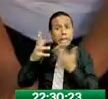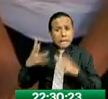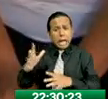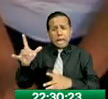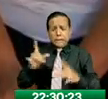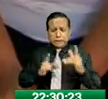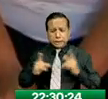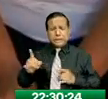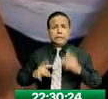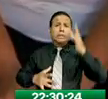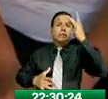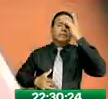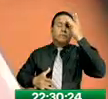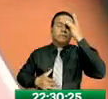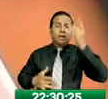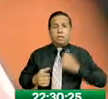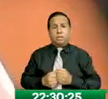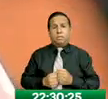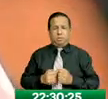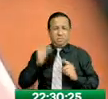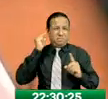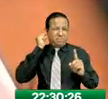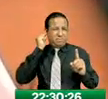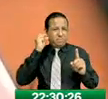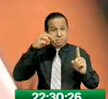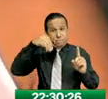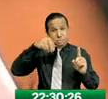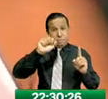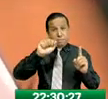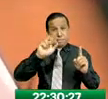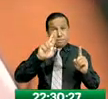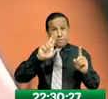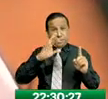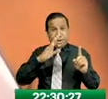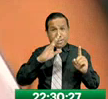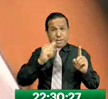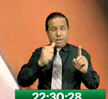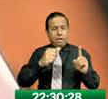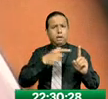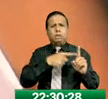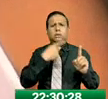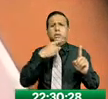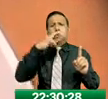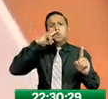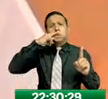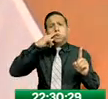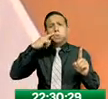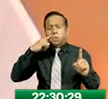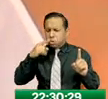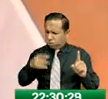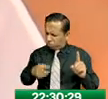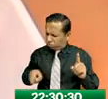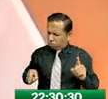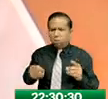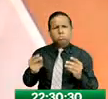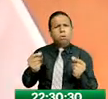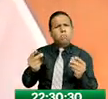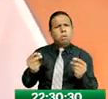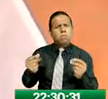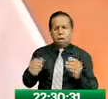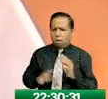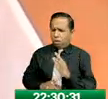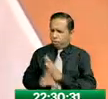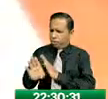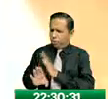Marta Mendoza. Pero ellos les pasó súper rápido, ¿ya? Parece que el problema es con